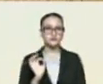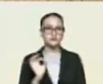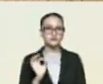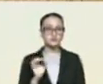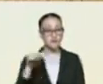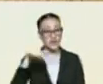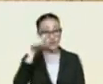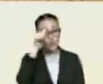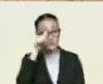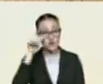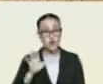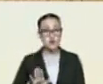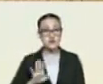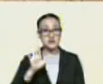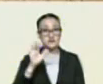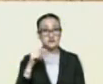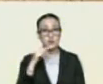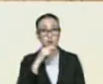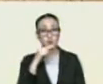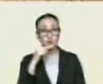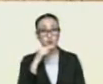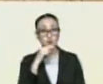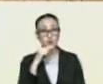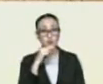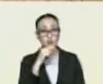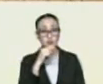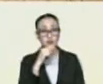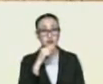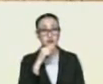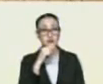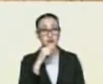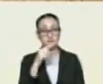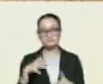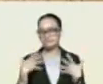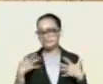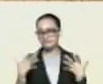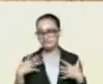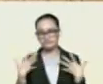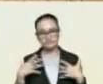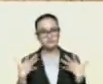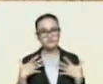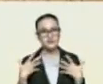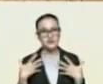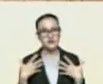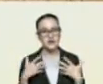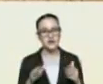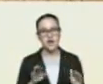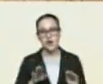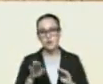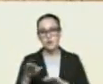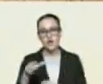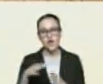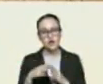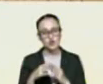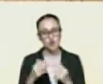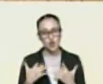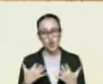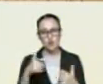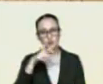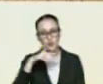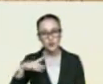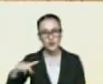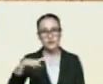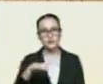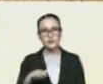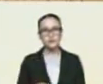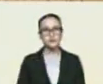este domingo 15, no puede más que llenarnos de satisfacción porque es para beneficio de todos y todas.